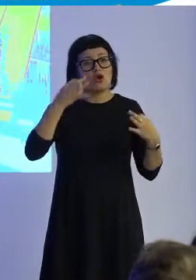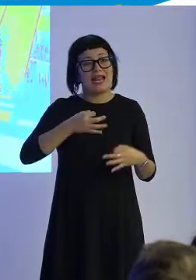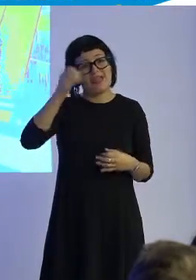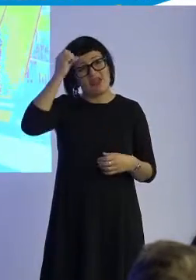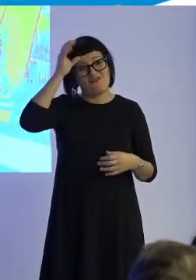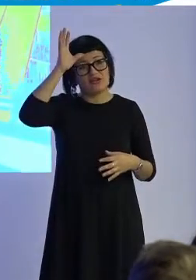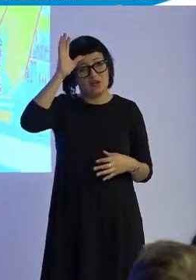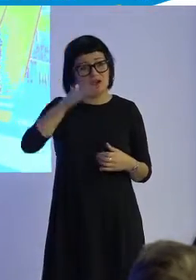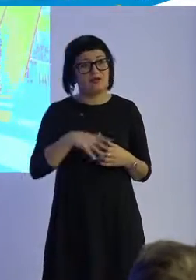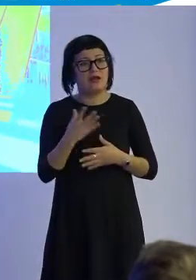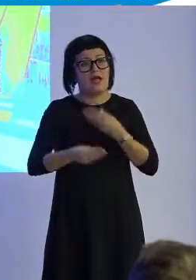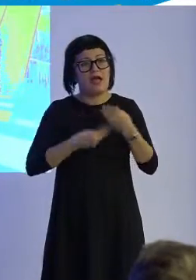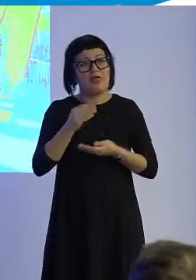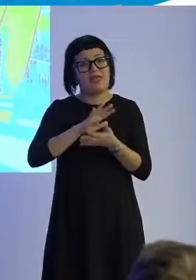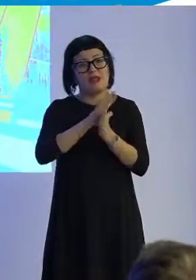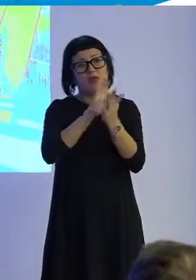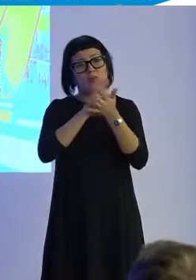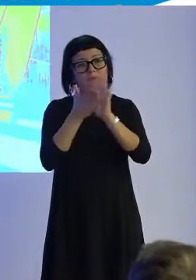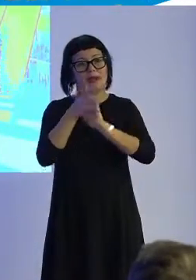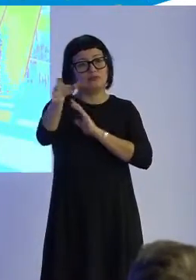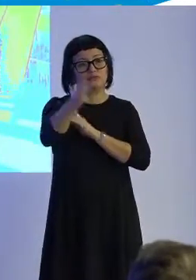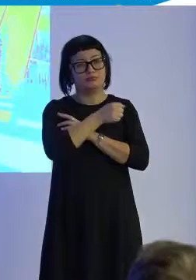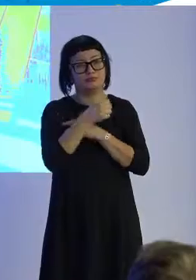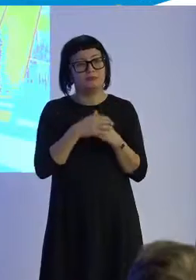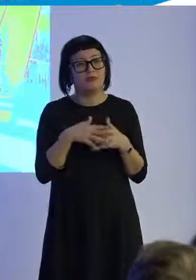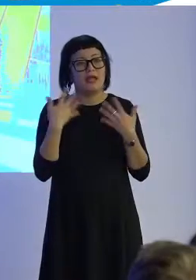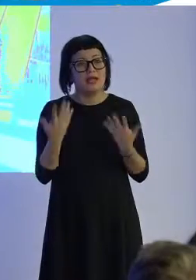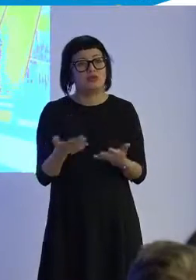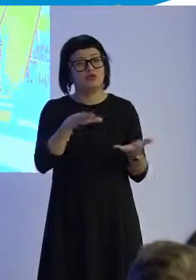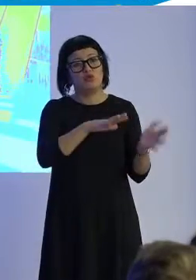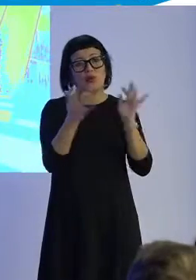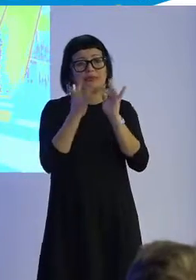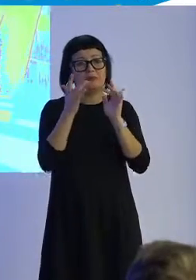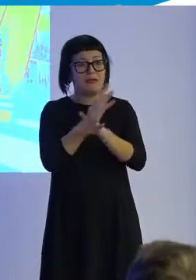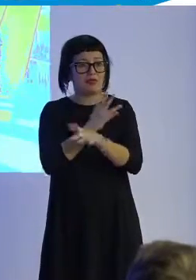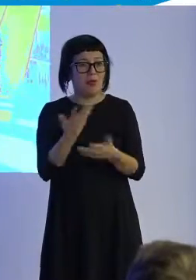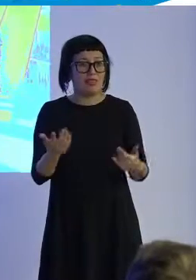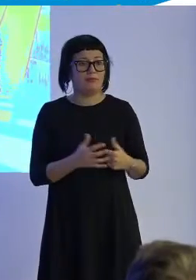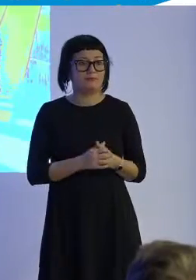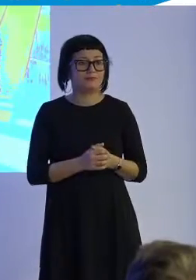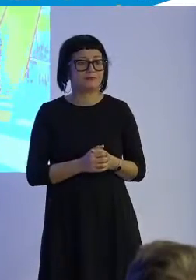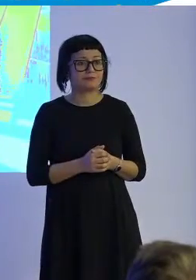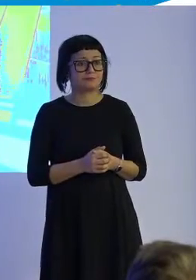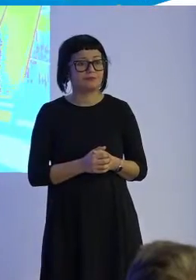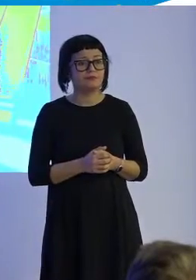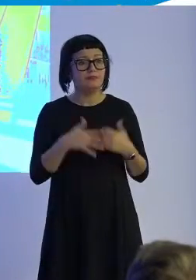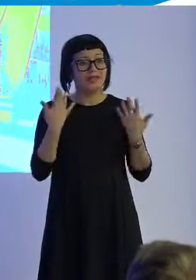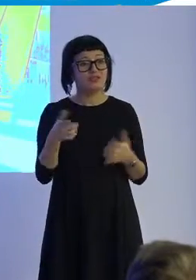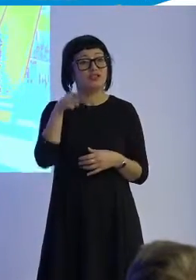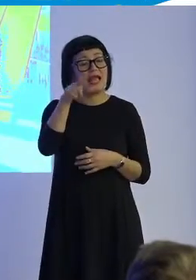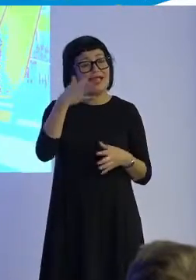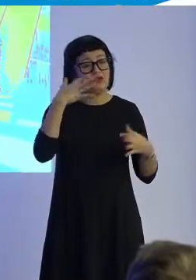con las Oculus y con un sistema también de captura de manos. Entonces, bueno, vas interactuando y vas jugando, ¿no? Entonces,